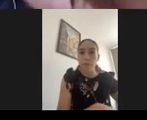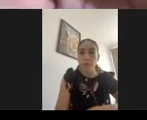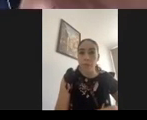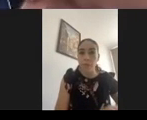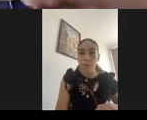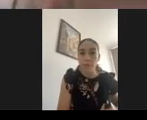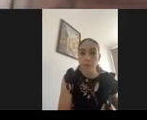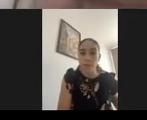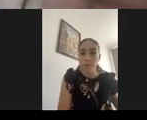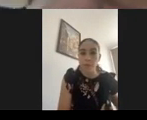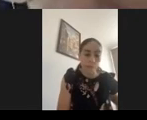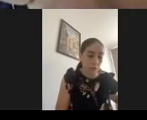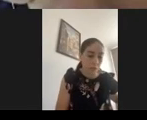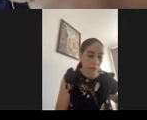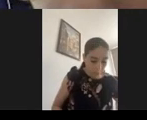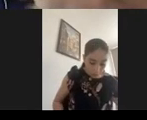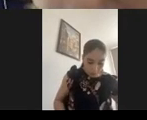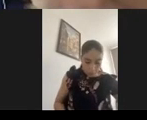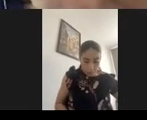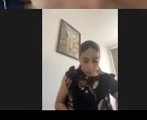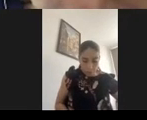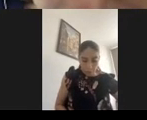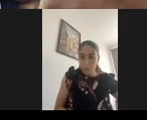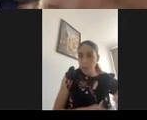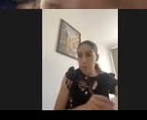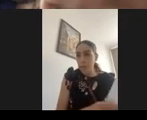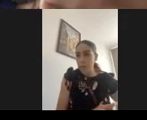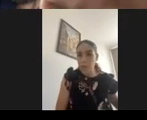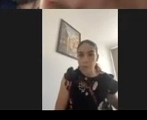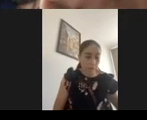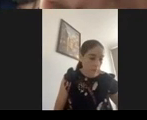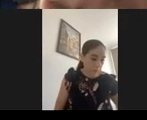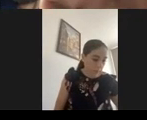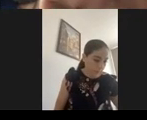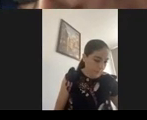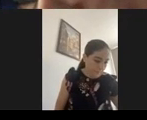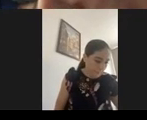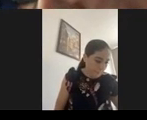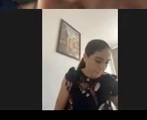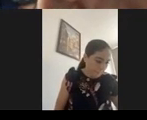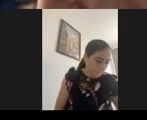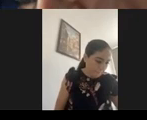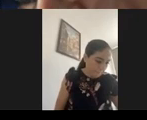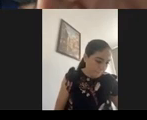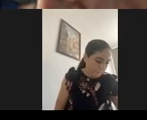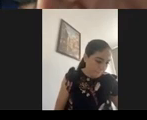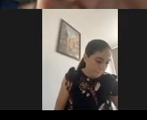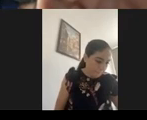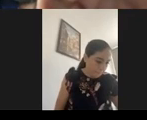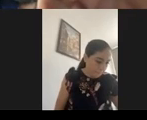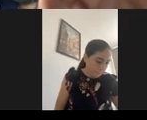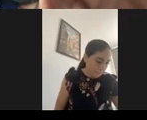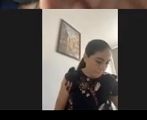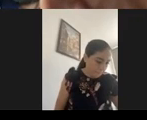normativa local para las banquetas incluyentes. No dejarlo a nivel, digamos, lo de promoción, sino que